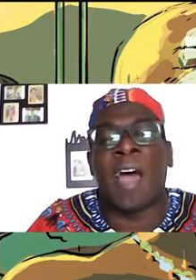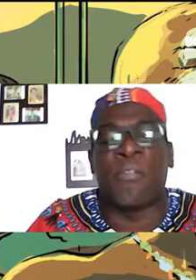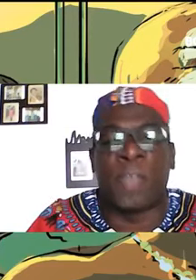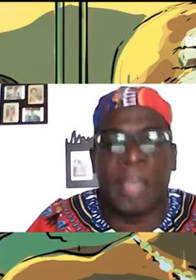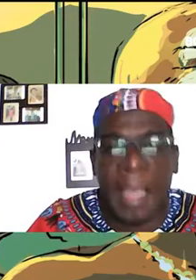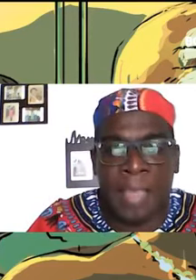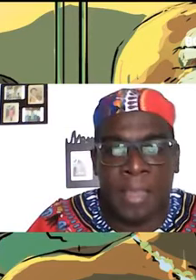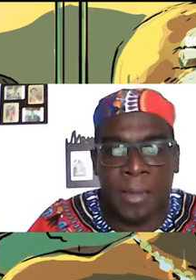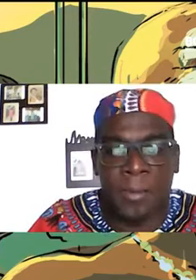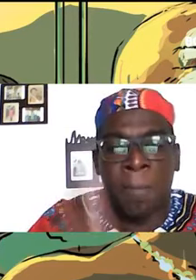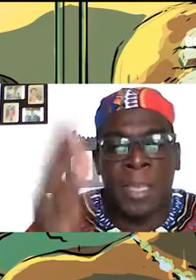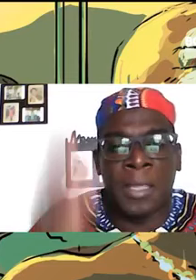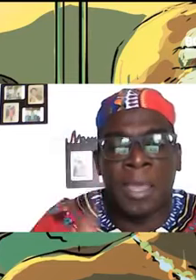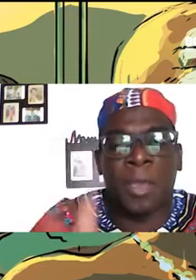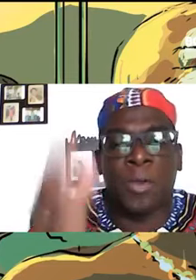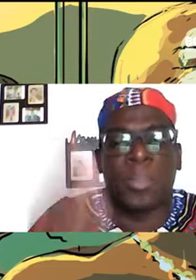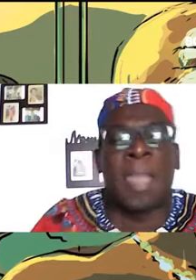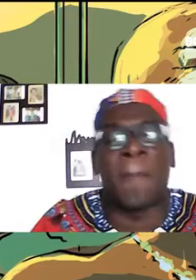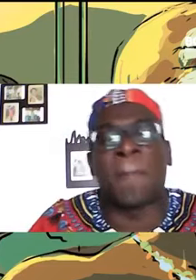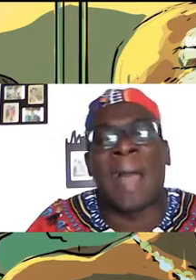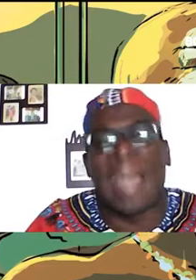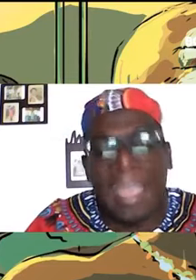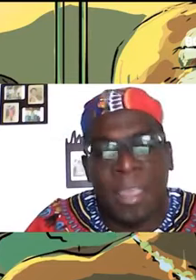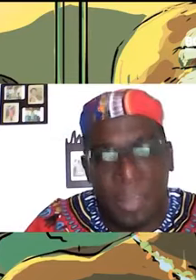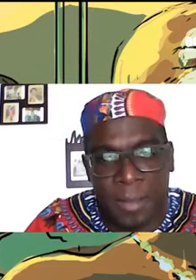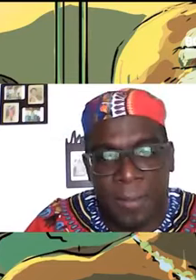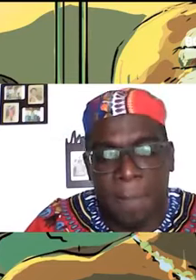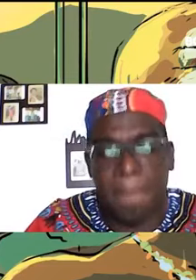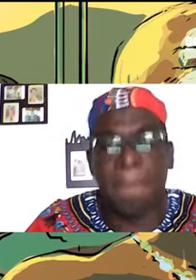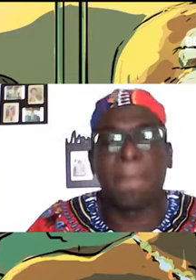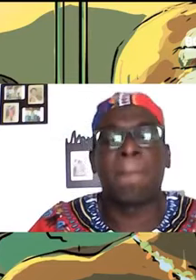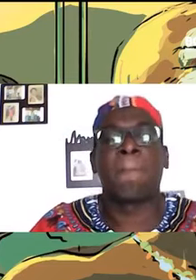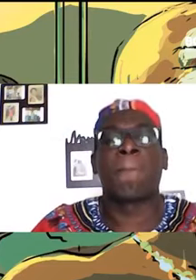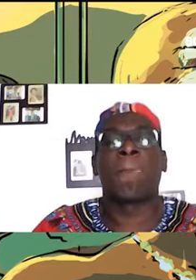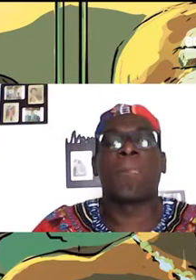cultura africana. Video de Palenque.